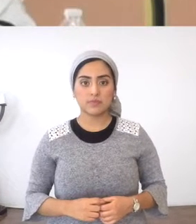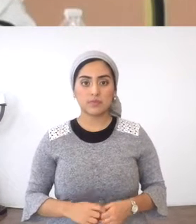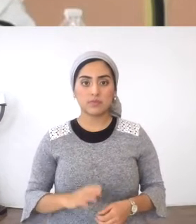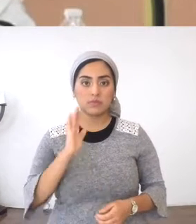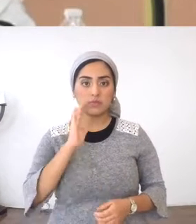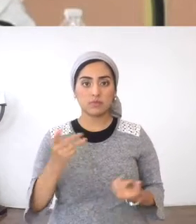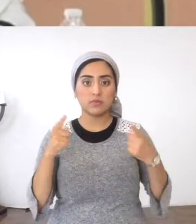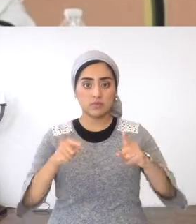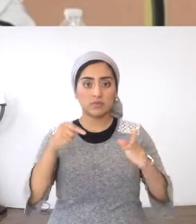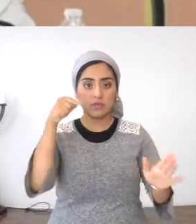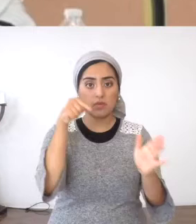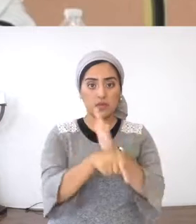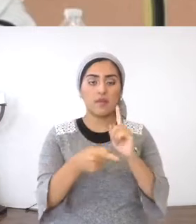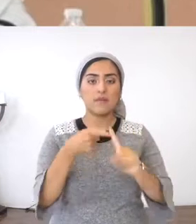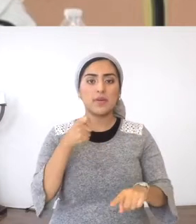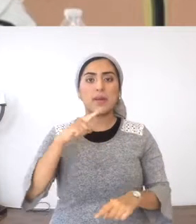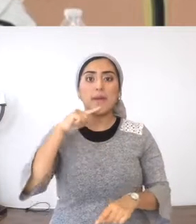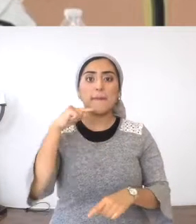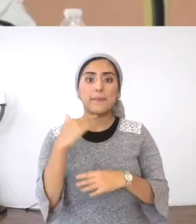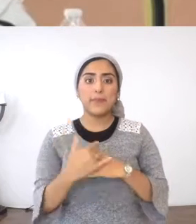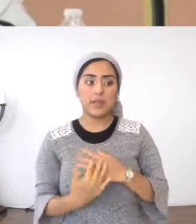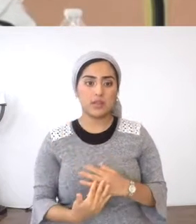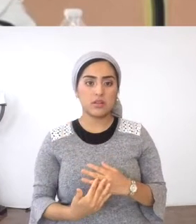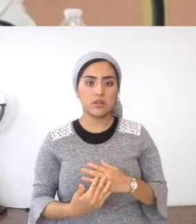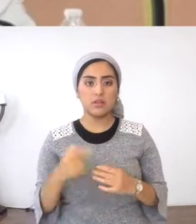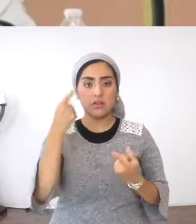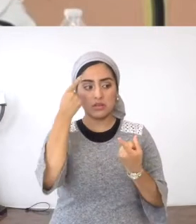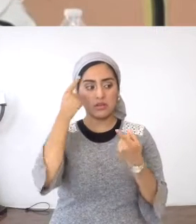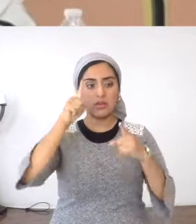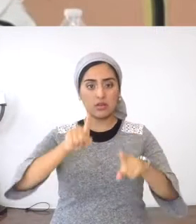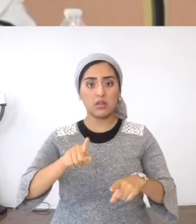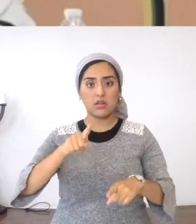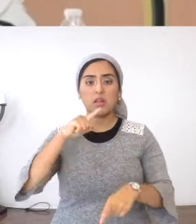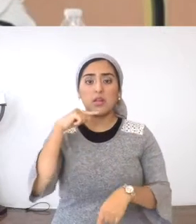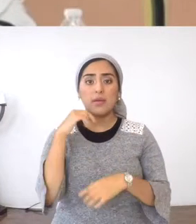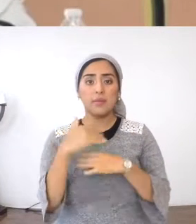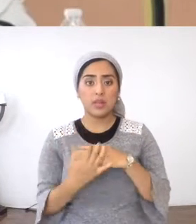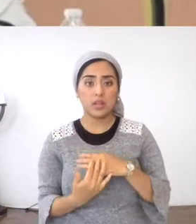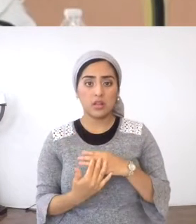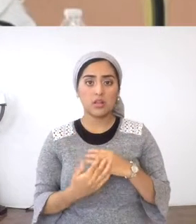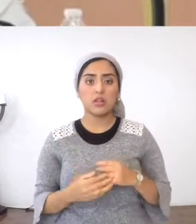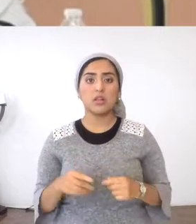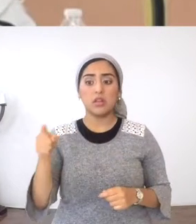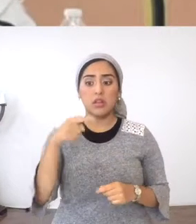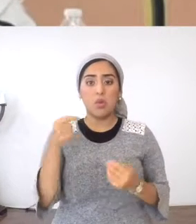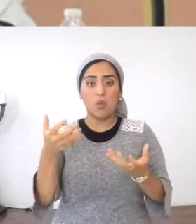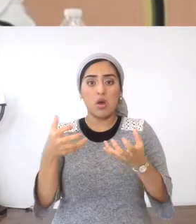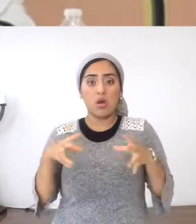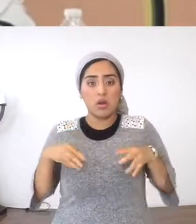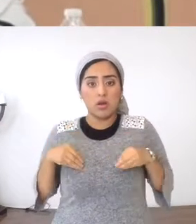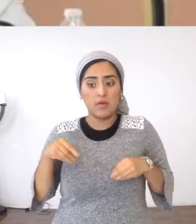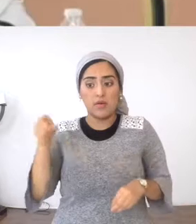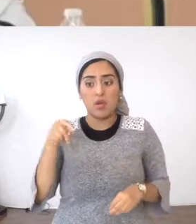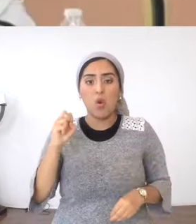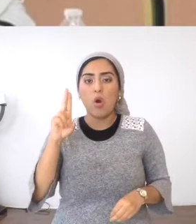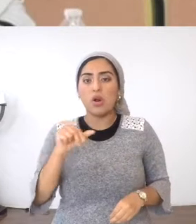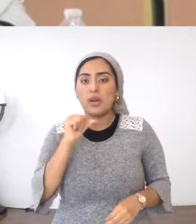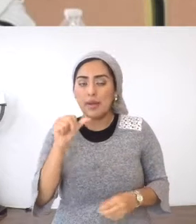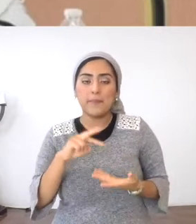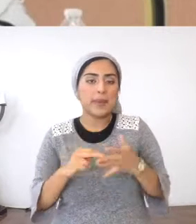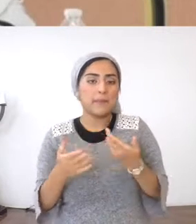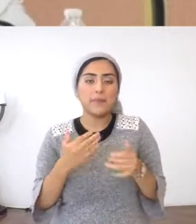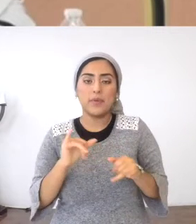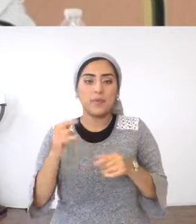Será Un sacrificio De sangre Un pacto De sangre Quieran Aceptarlo